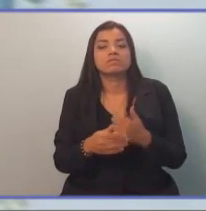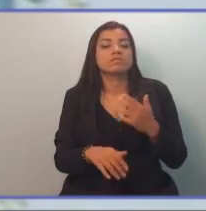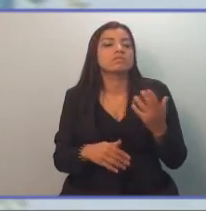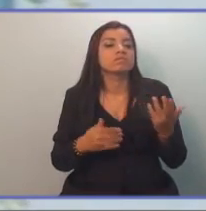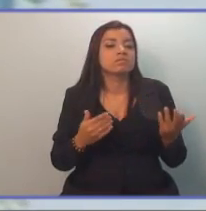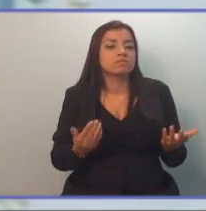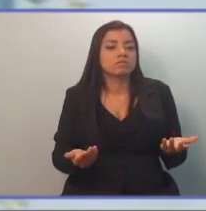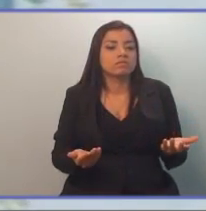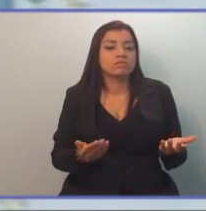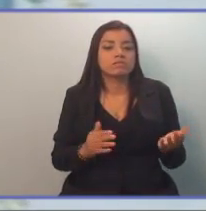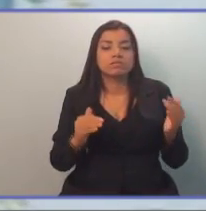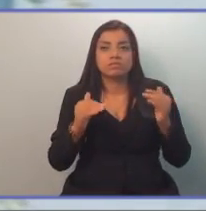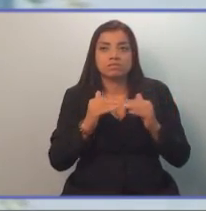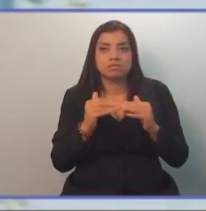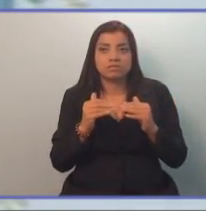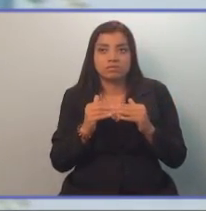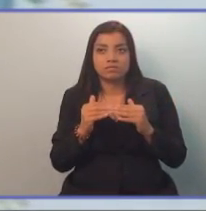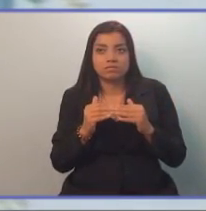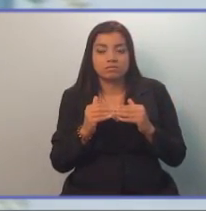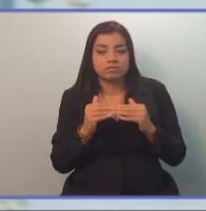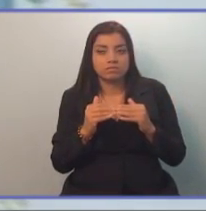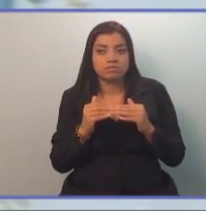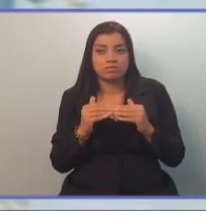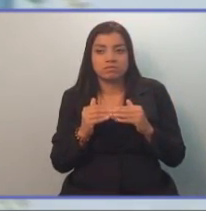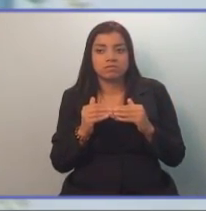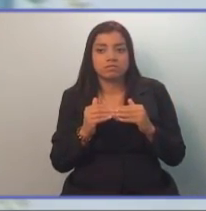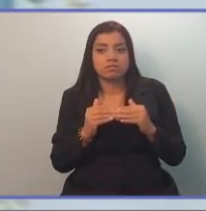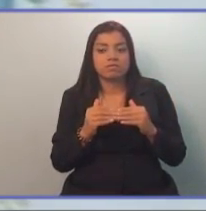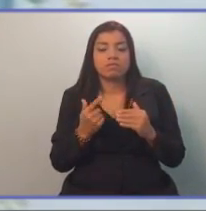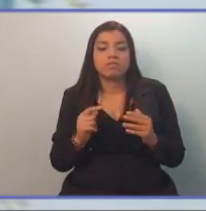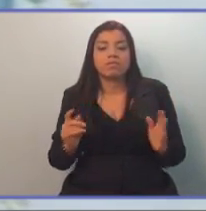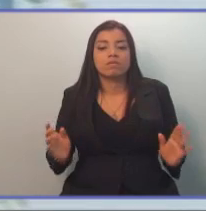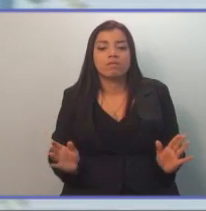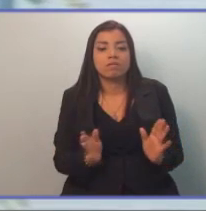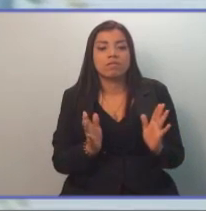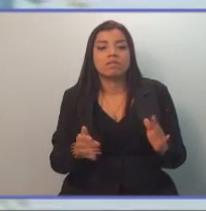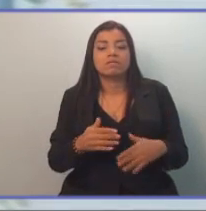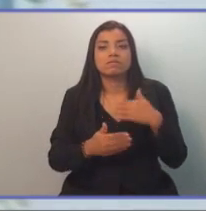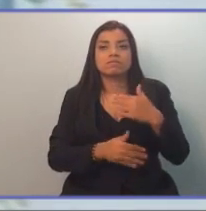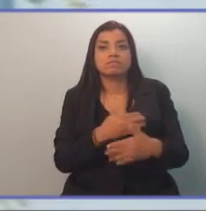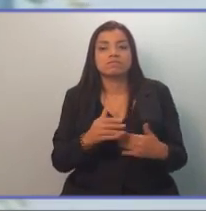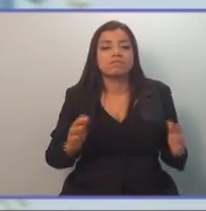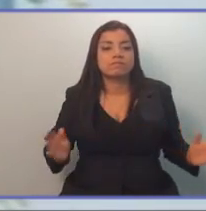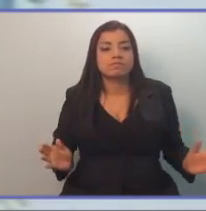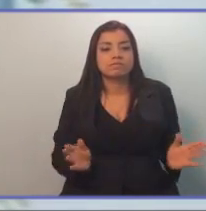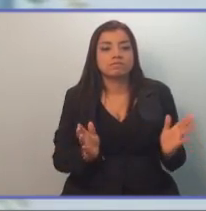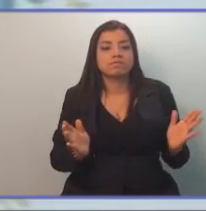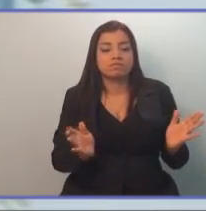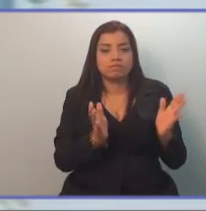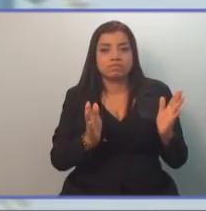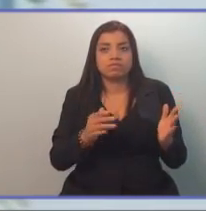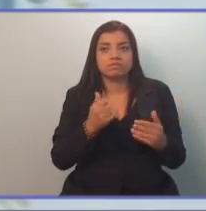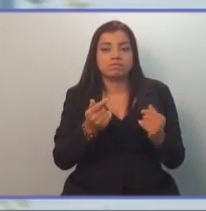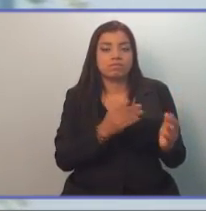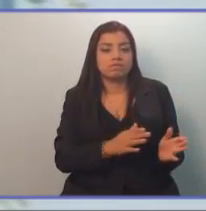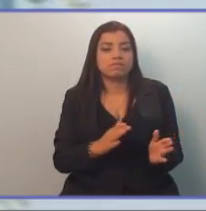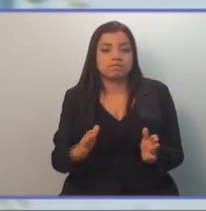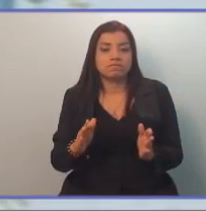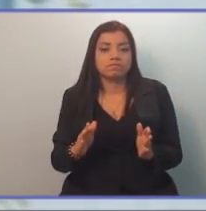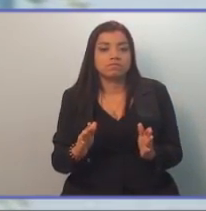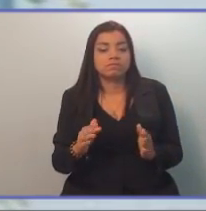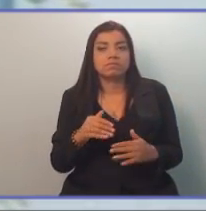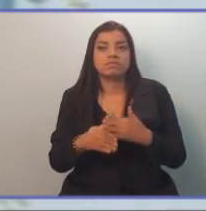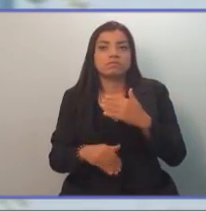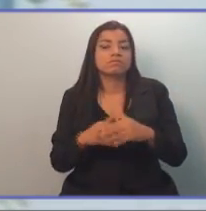salas igualmente se ha tratado de impulsar el plan de seguimiento de